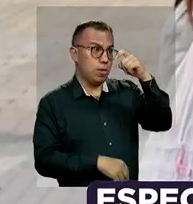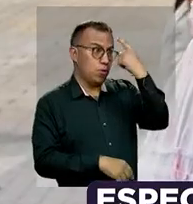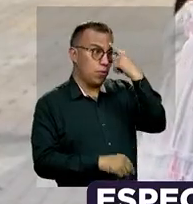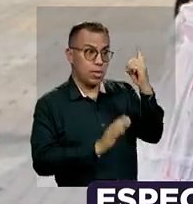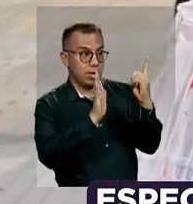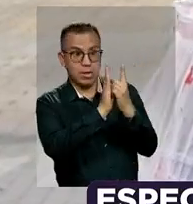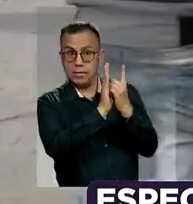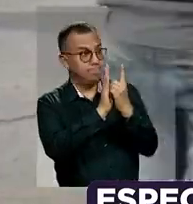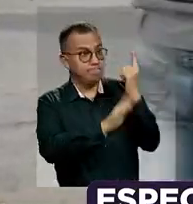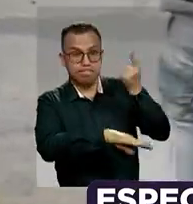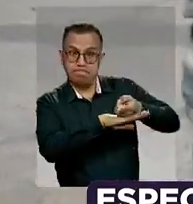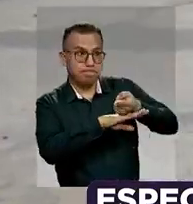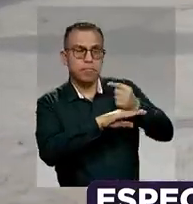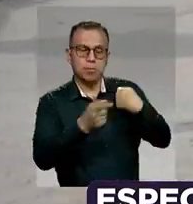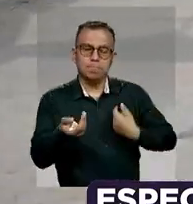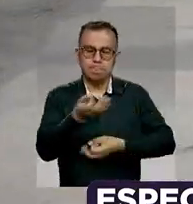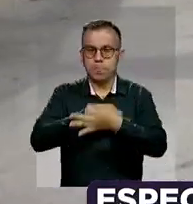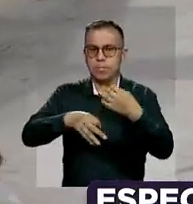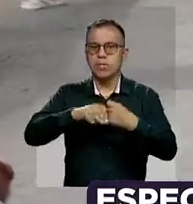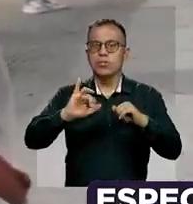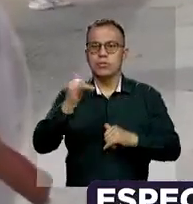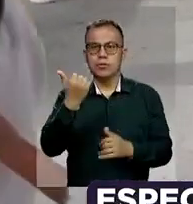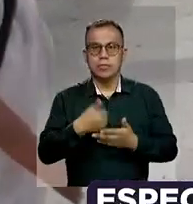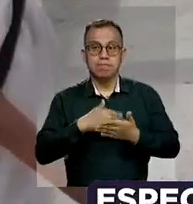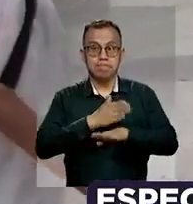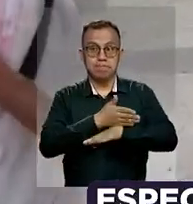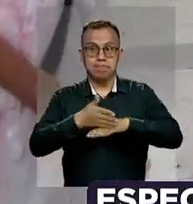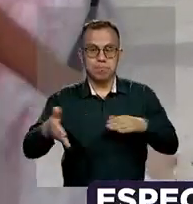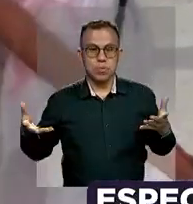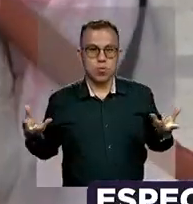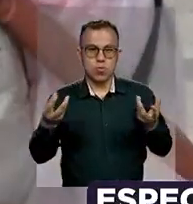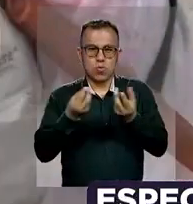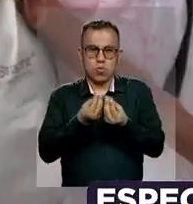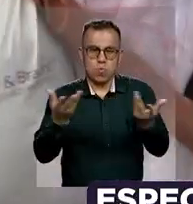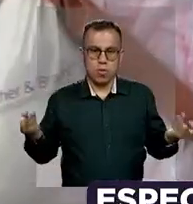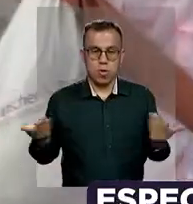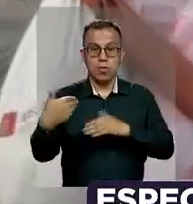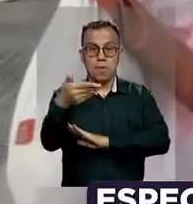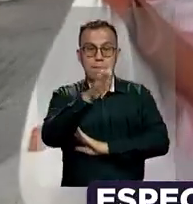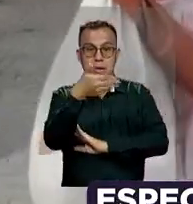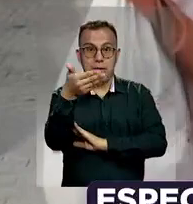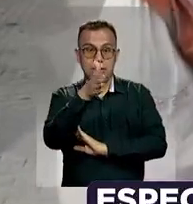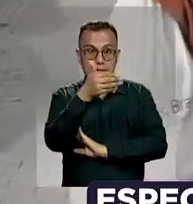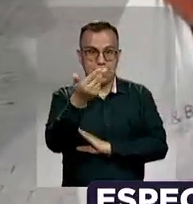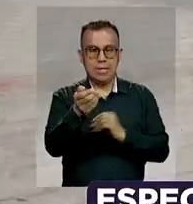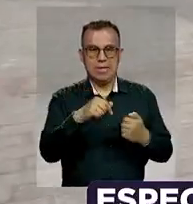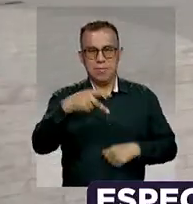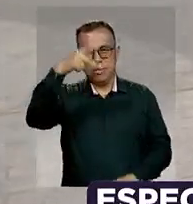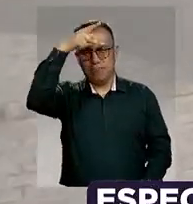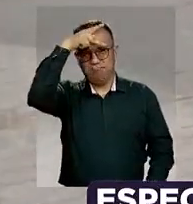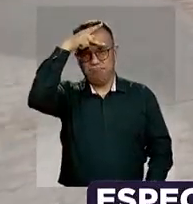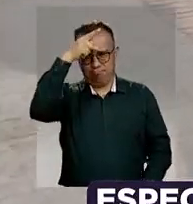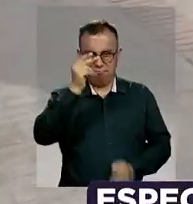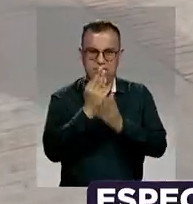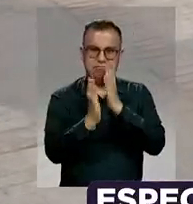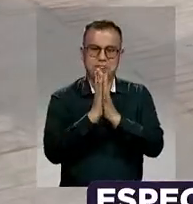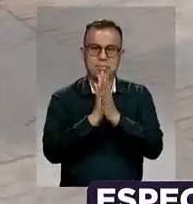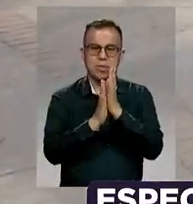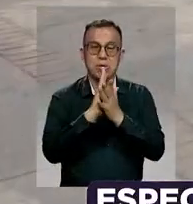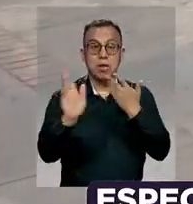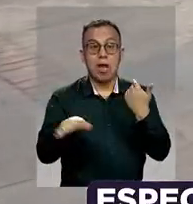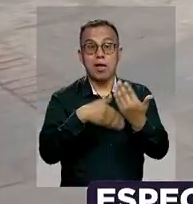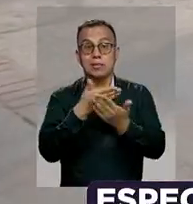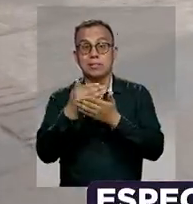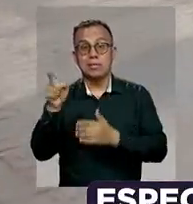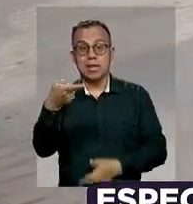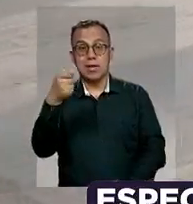decretara, pero no lo hizo. En su posterior marcha, el grupo pasará por el sector de Banderas y por el centro de Kennedy y finalizará en el barrio El